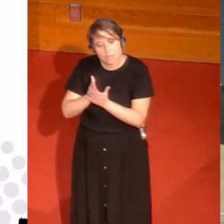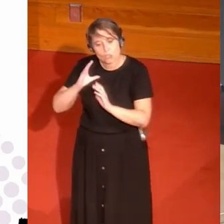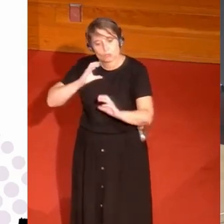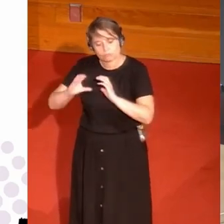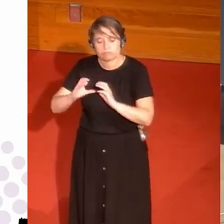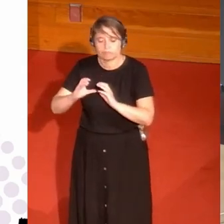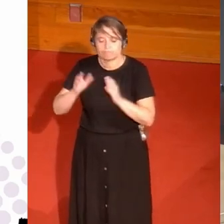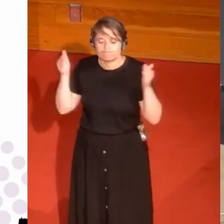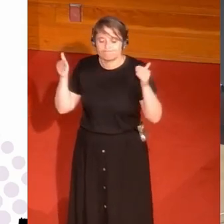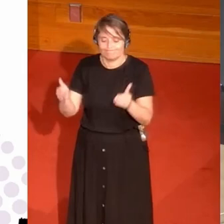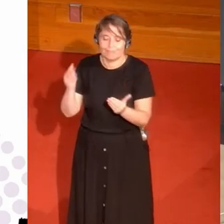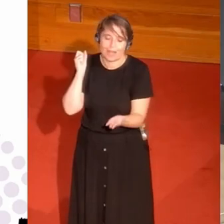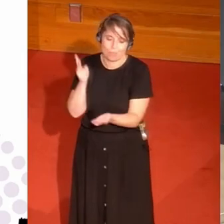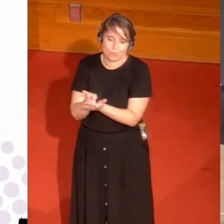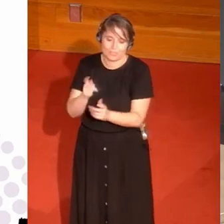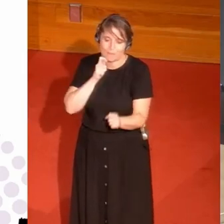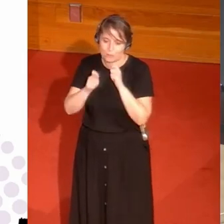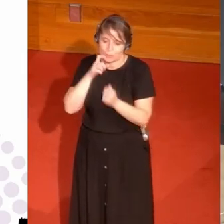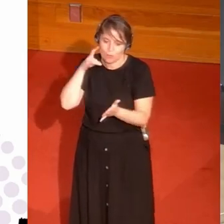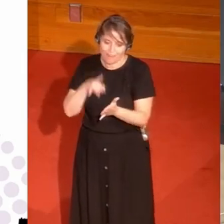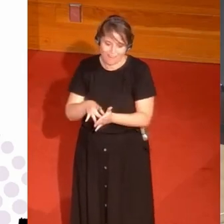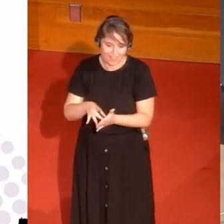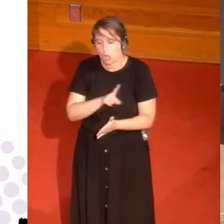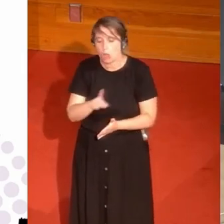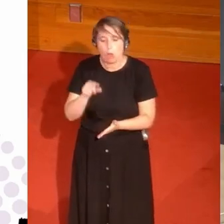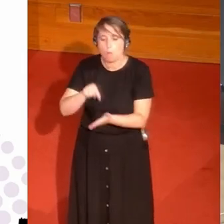un periodismo eh de